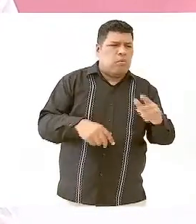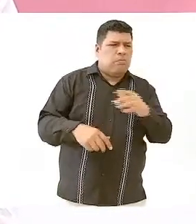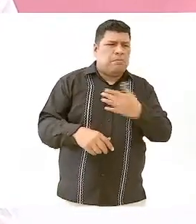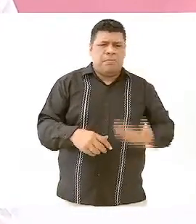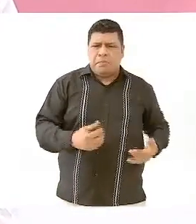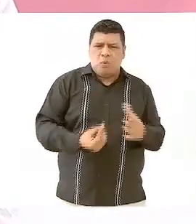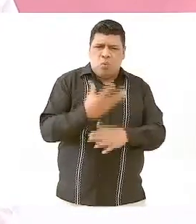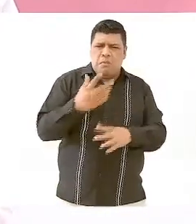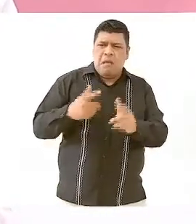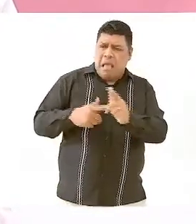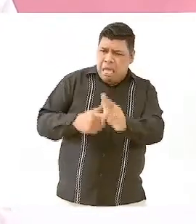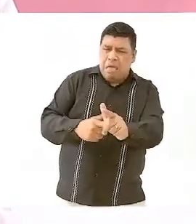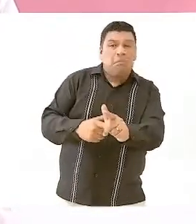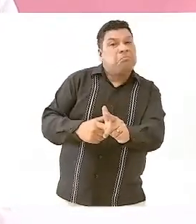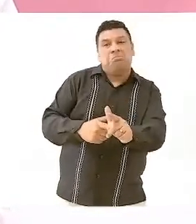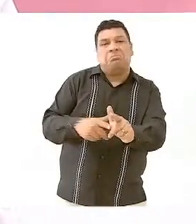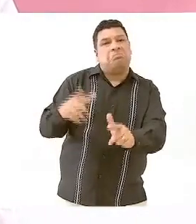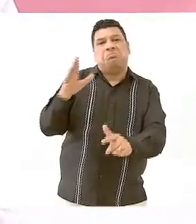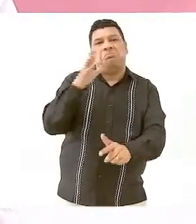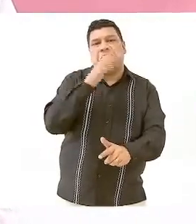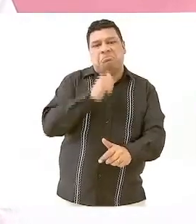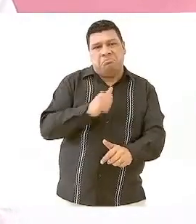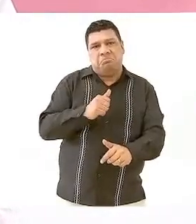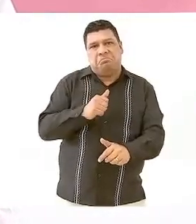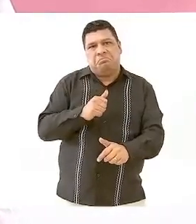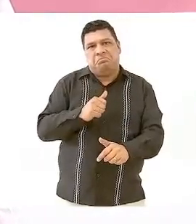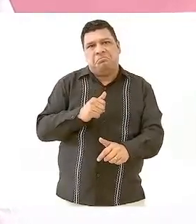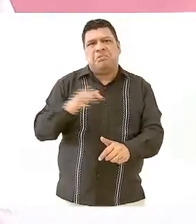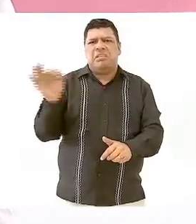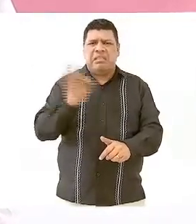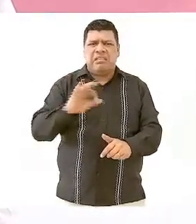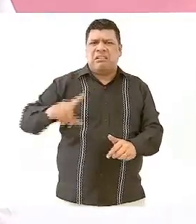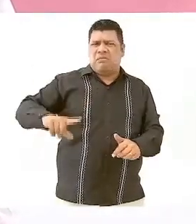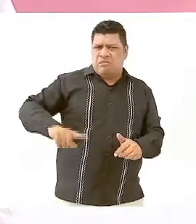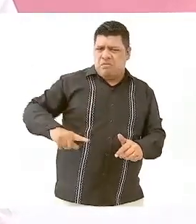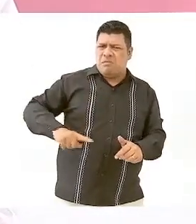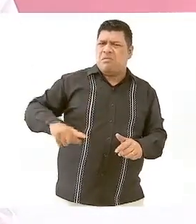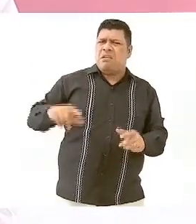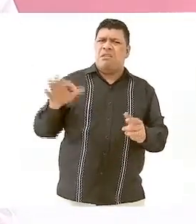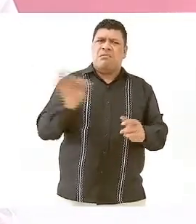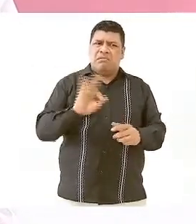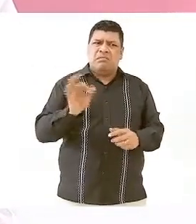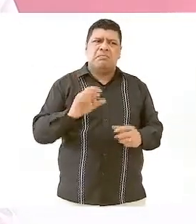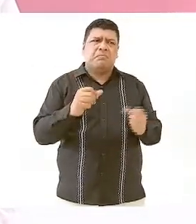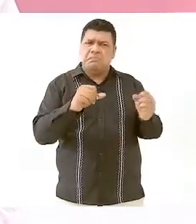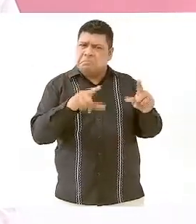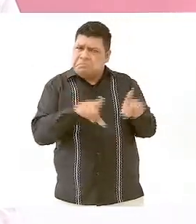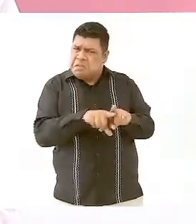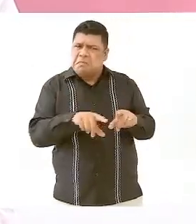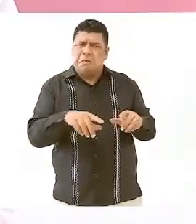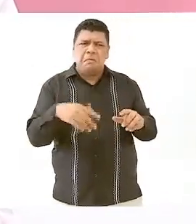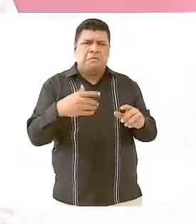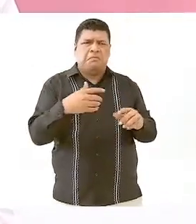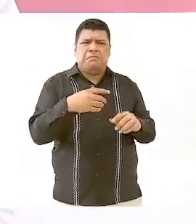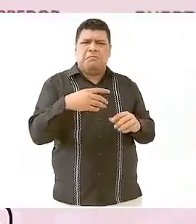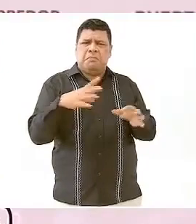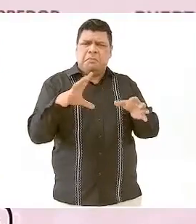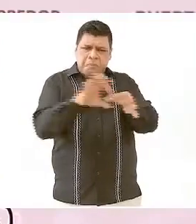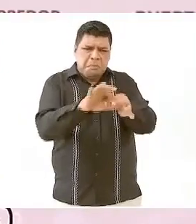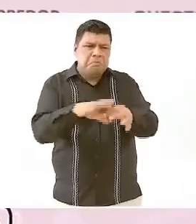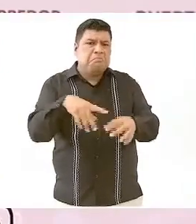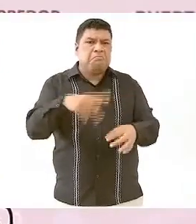esos proyectos, aun cuando se trate de gobiernos surgidos de los mismos